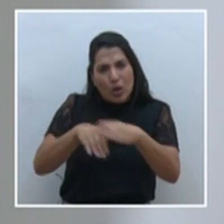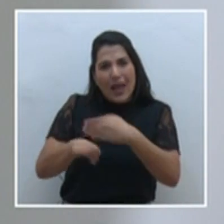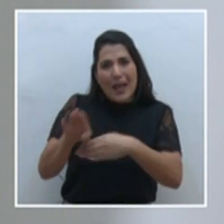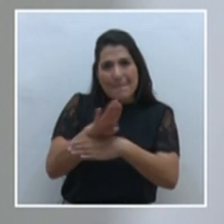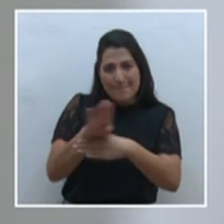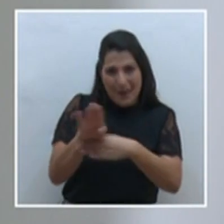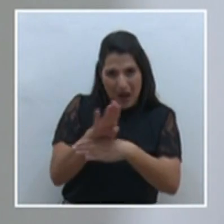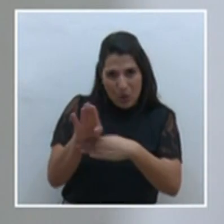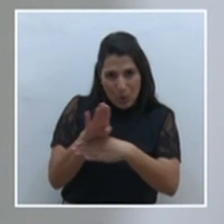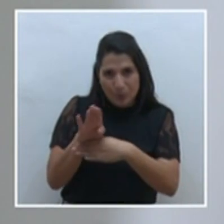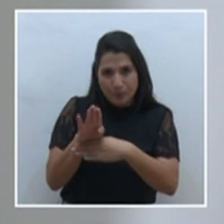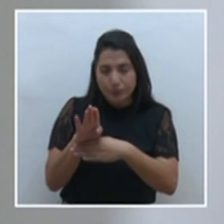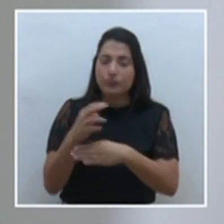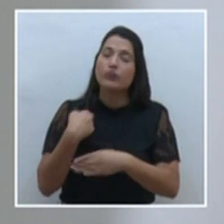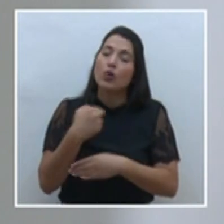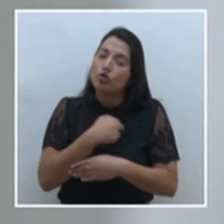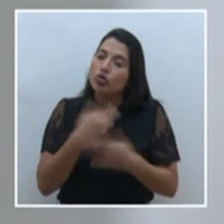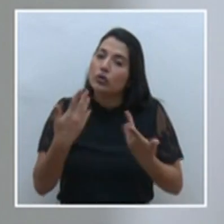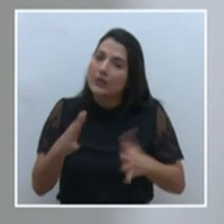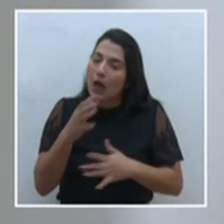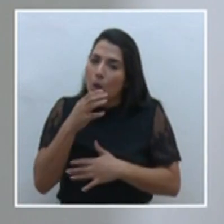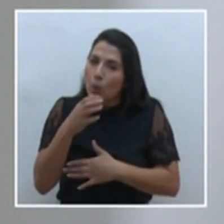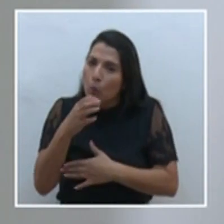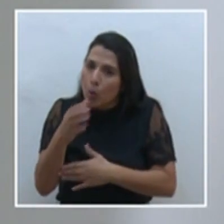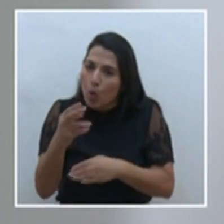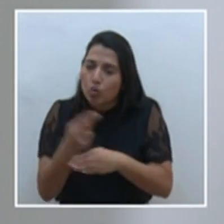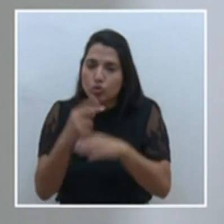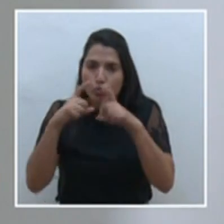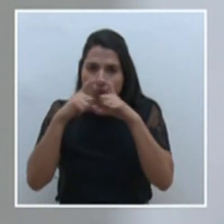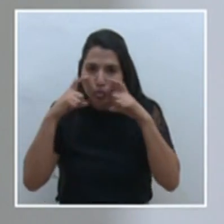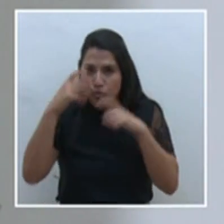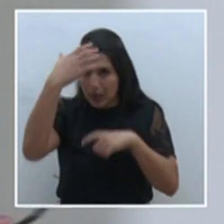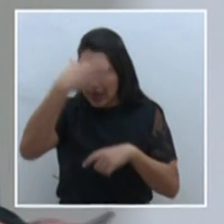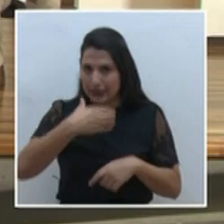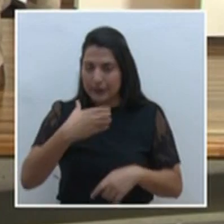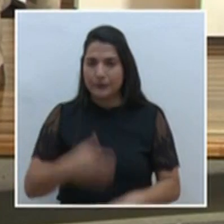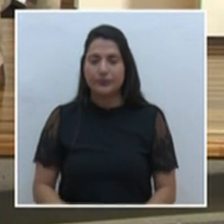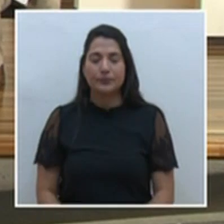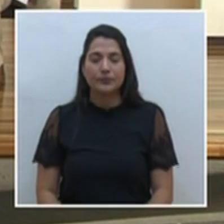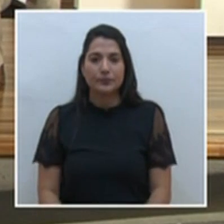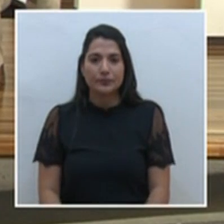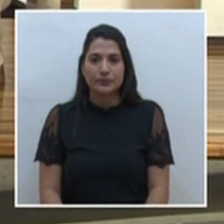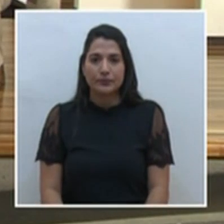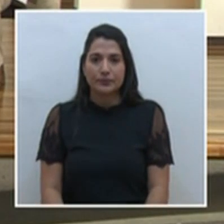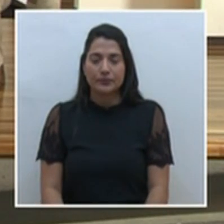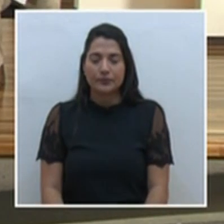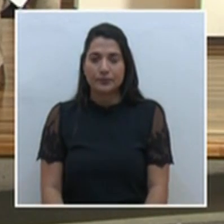hemos dicho de todos modos que hay una recomendación muy explícita de usar el cubrebocas o la careta.